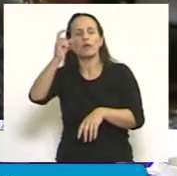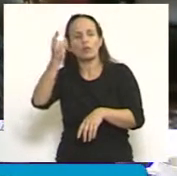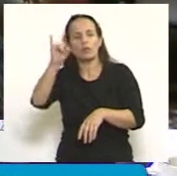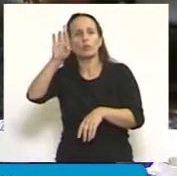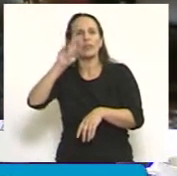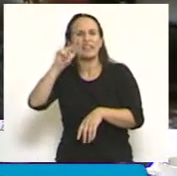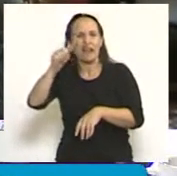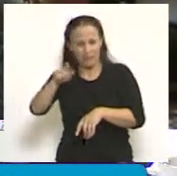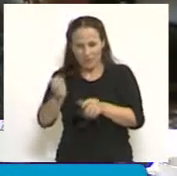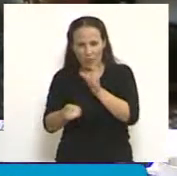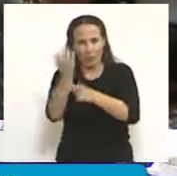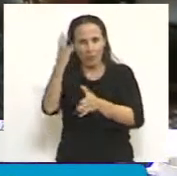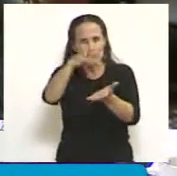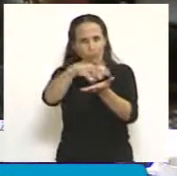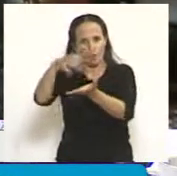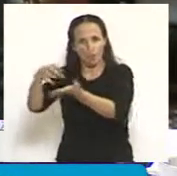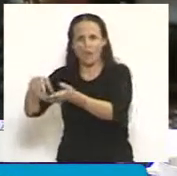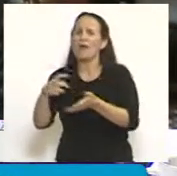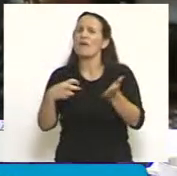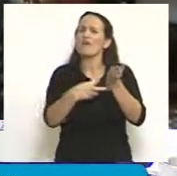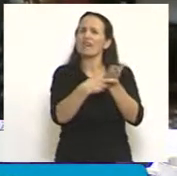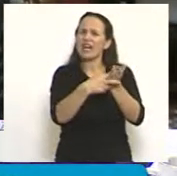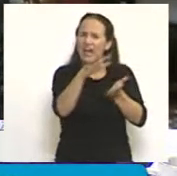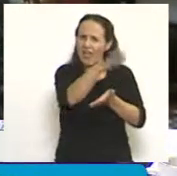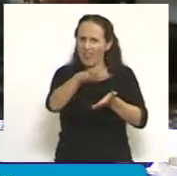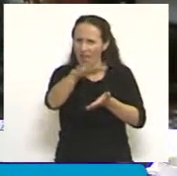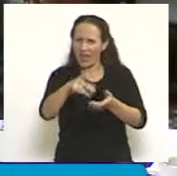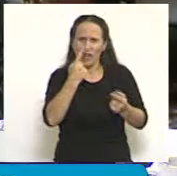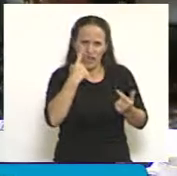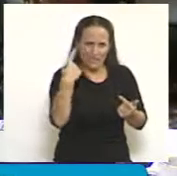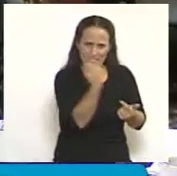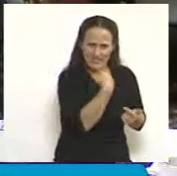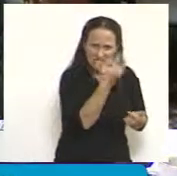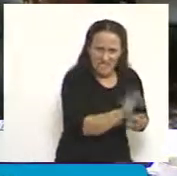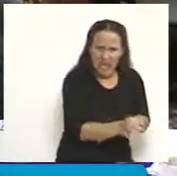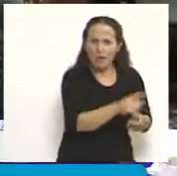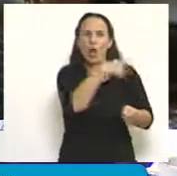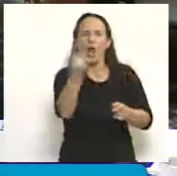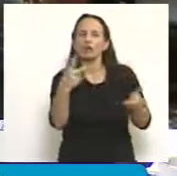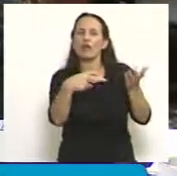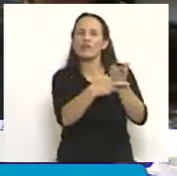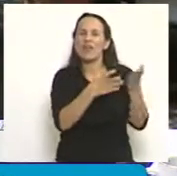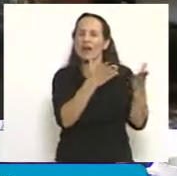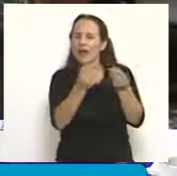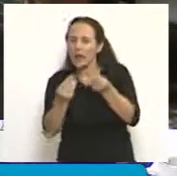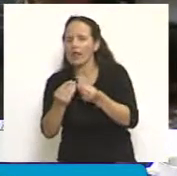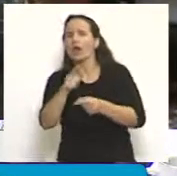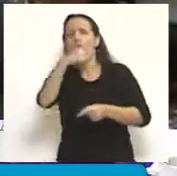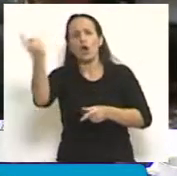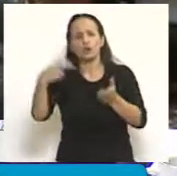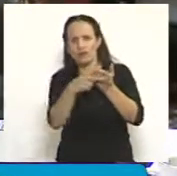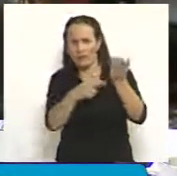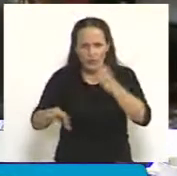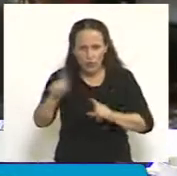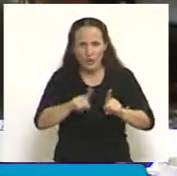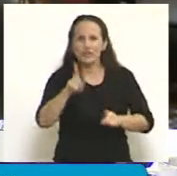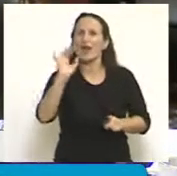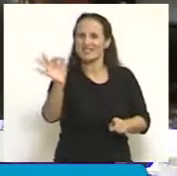que ese era su proceder. Con esto quiero decir, en la Fiscalía hubo vida antes